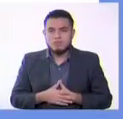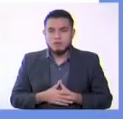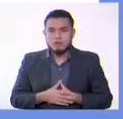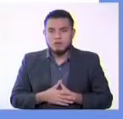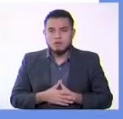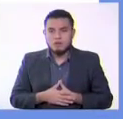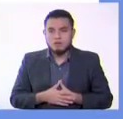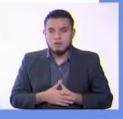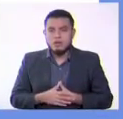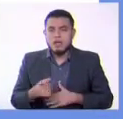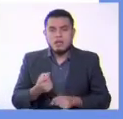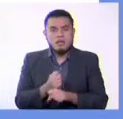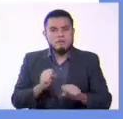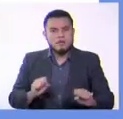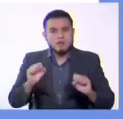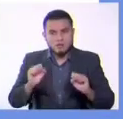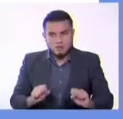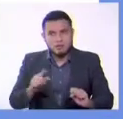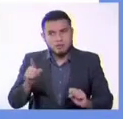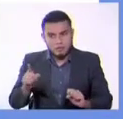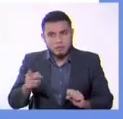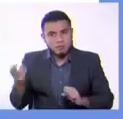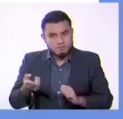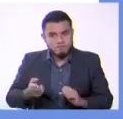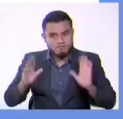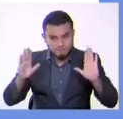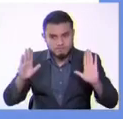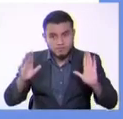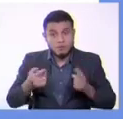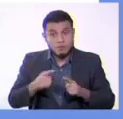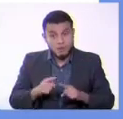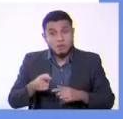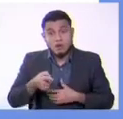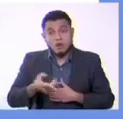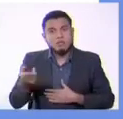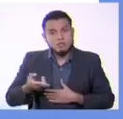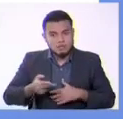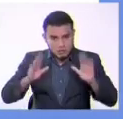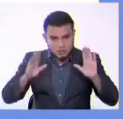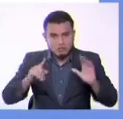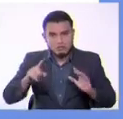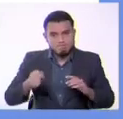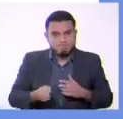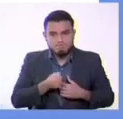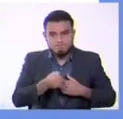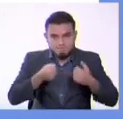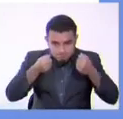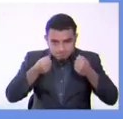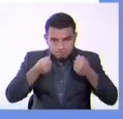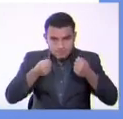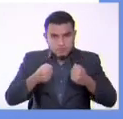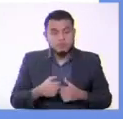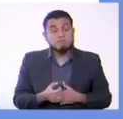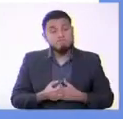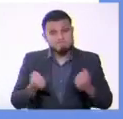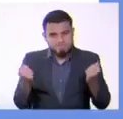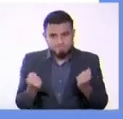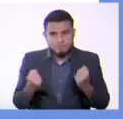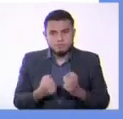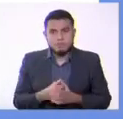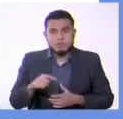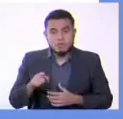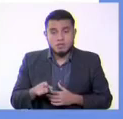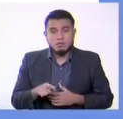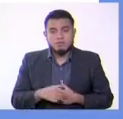cumplidas en libertad, pero también hay penas que son cumplidas con internamiento, que es la pena más gravosa. Esta